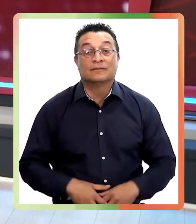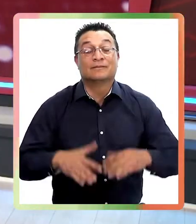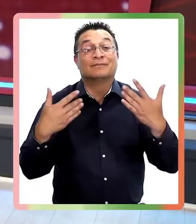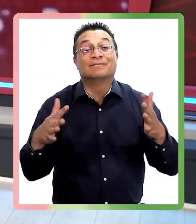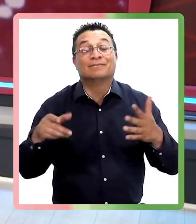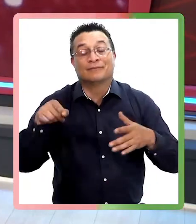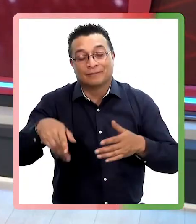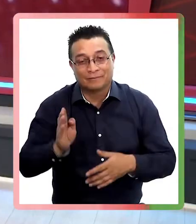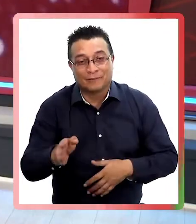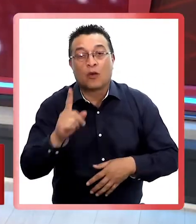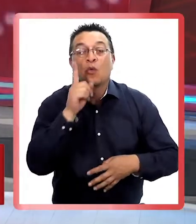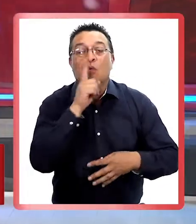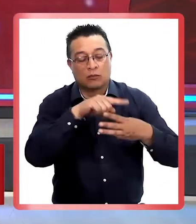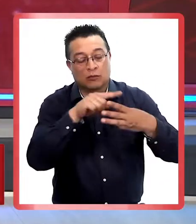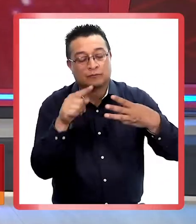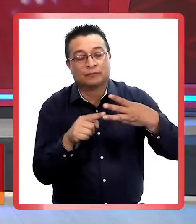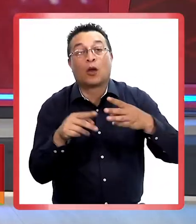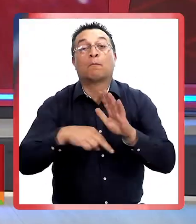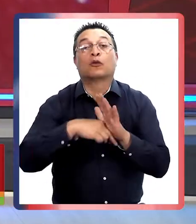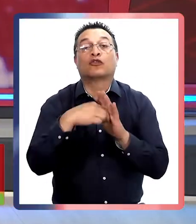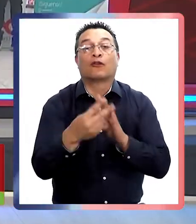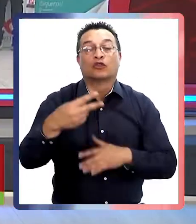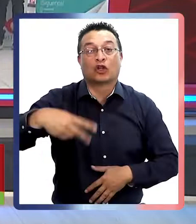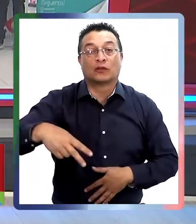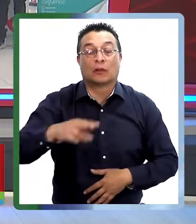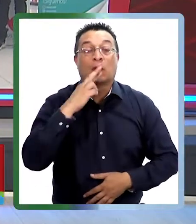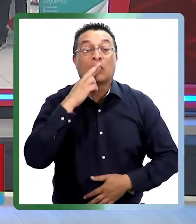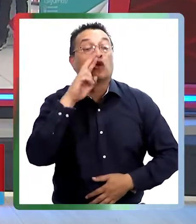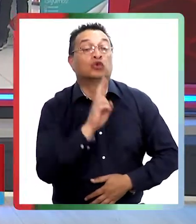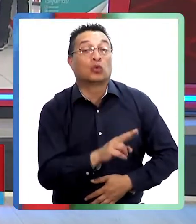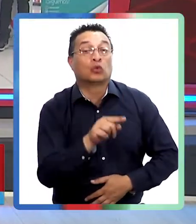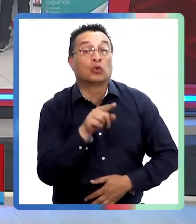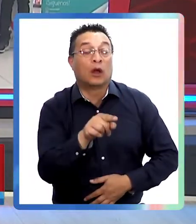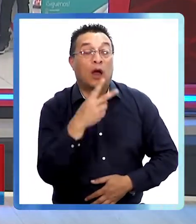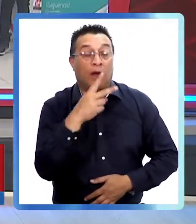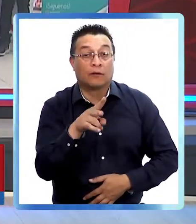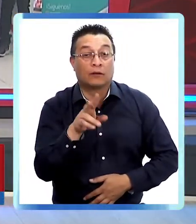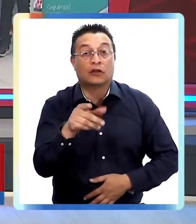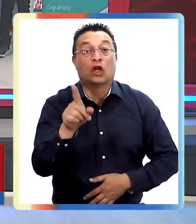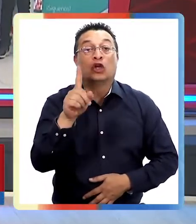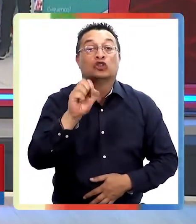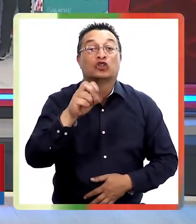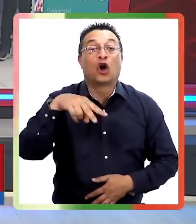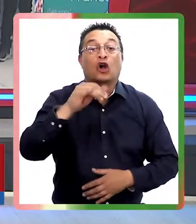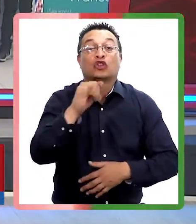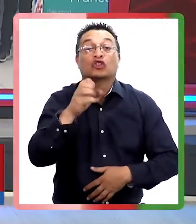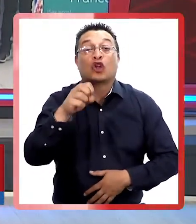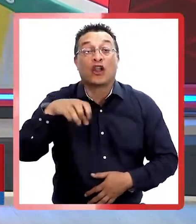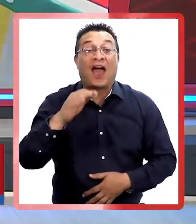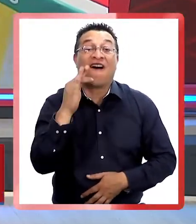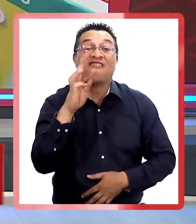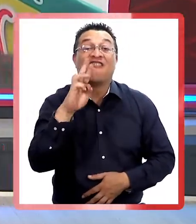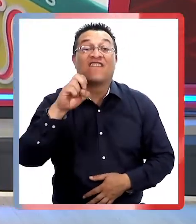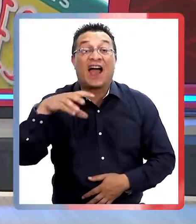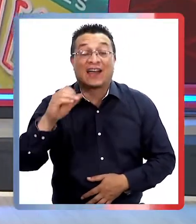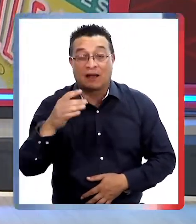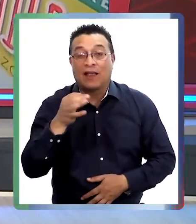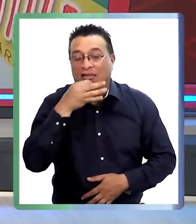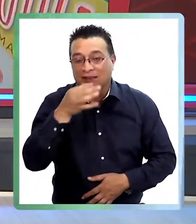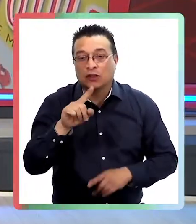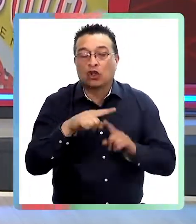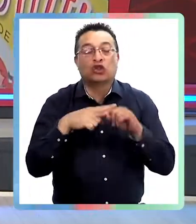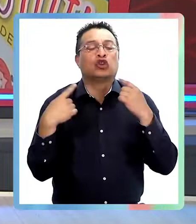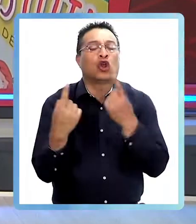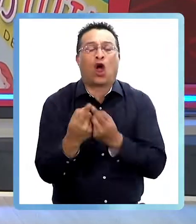Bien, seguimos con esta última parte de Portavoz Noticias. Viajamos al sur. En la zona franca de Punta Arenas se lanzó la campaña Todos Somos